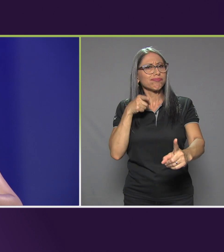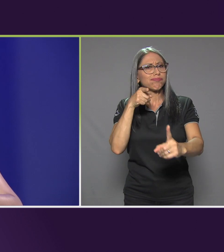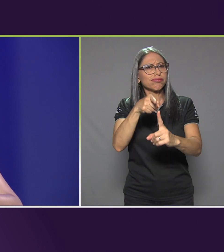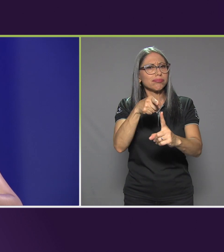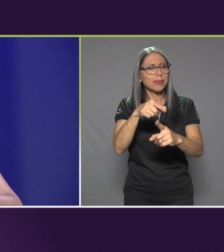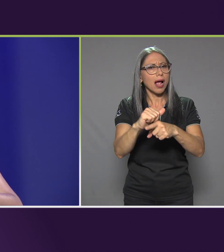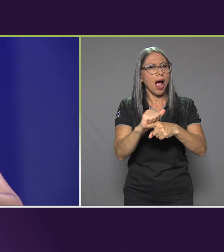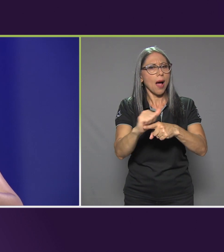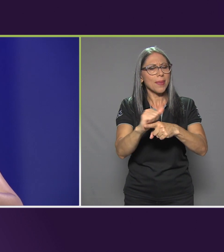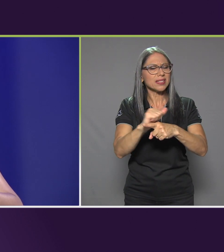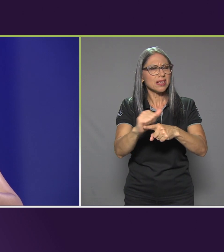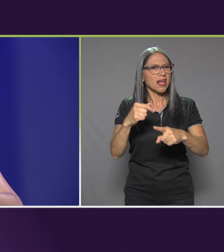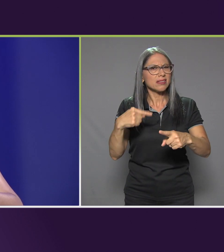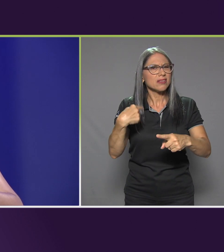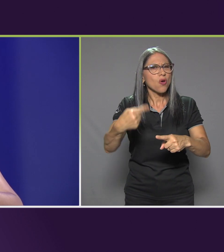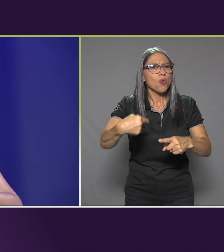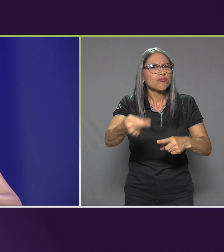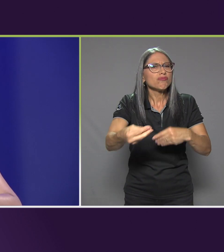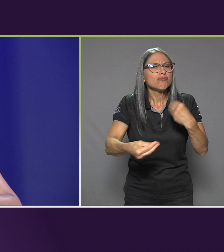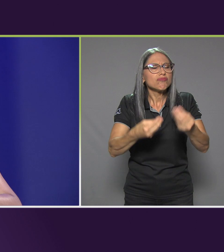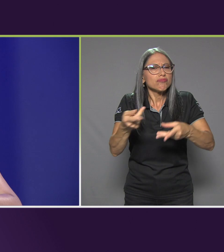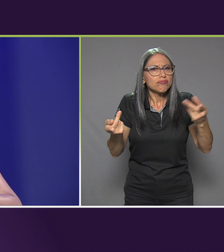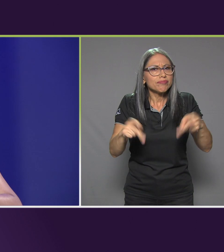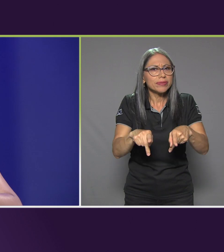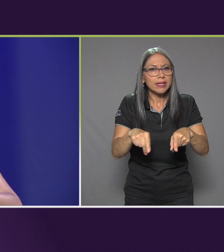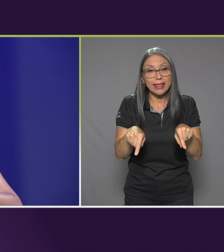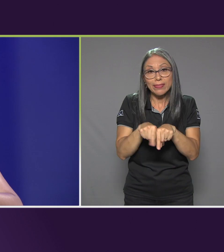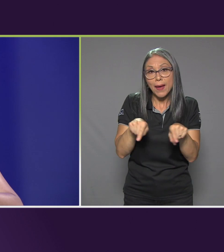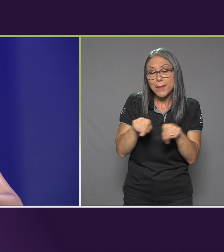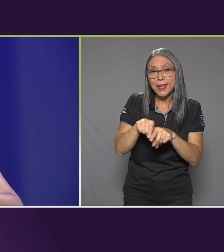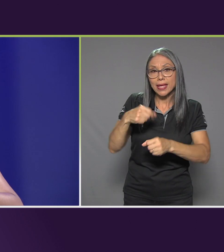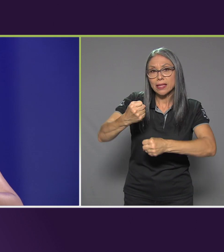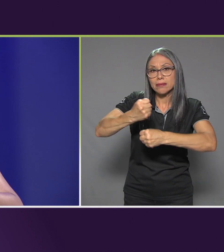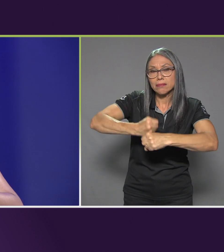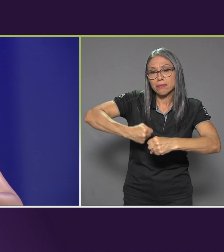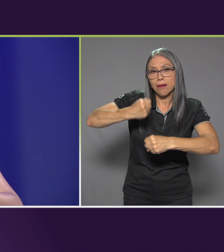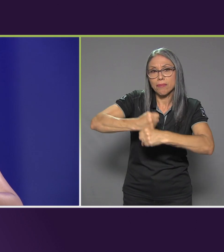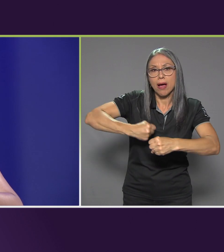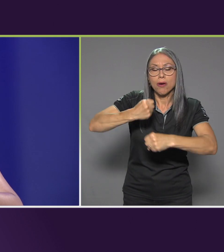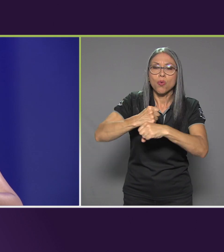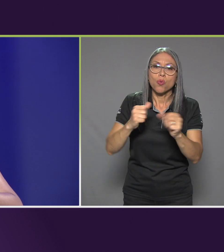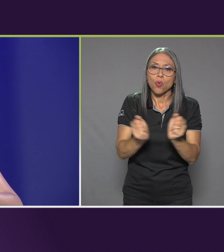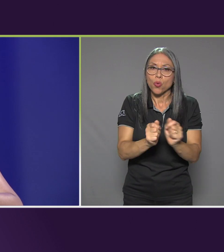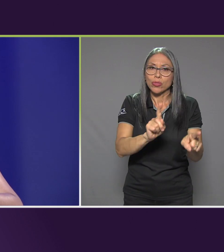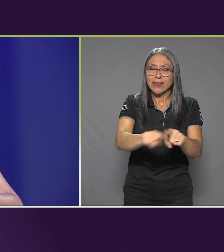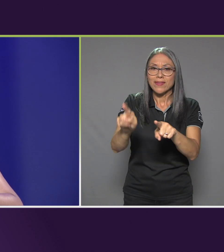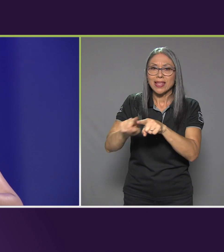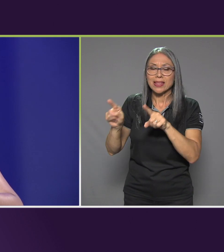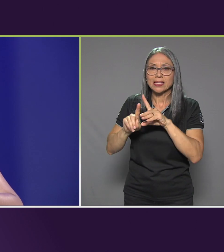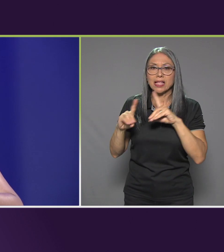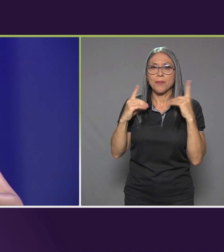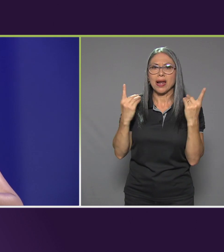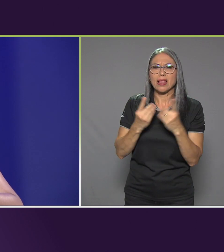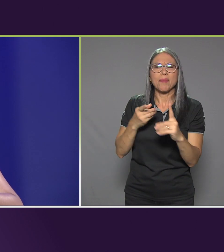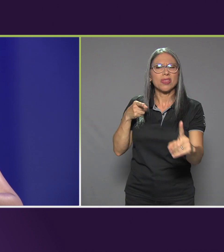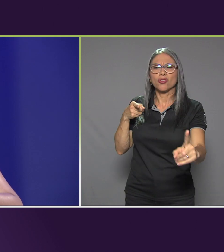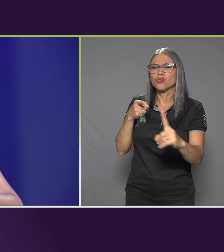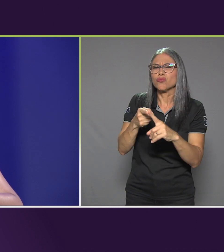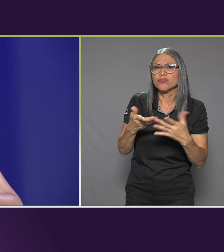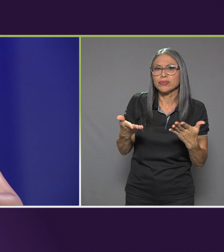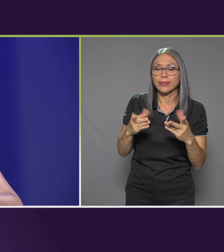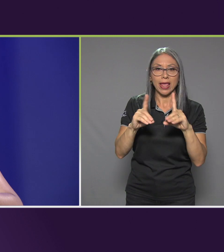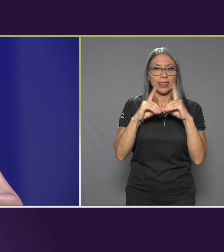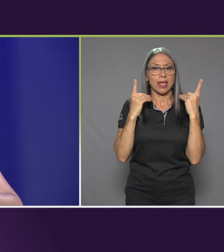los procesos de capacitación, hacia dónde tenemos también que dirigir el trabajo que se hace con los diferentes departamentos.